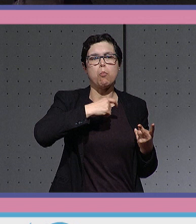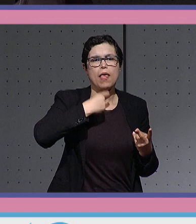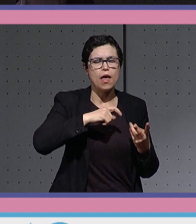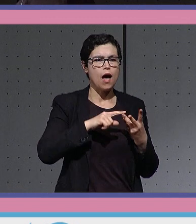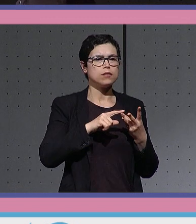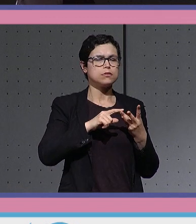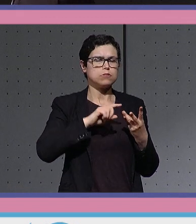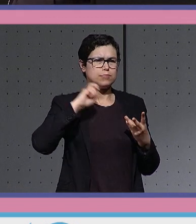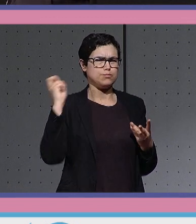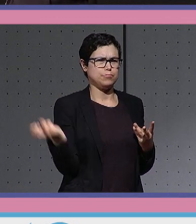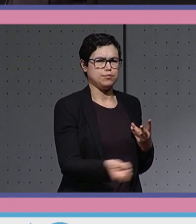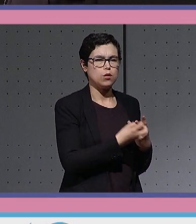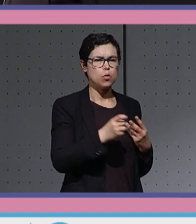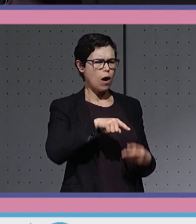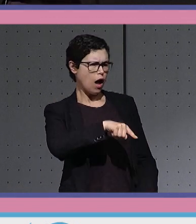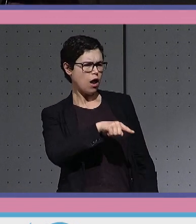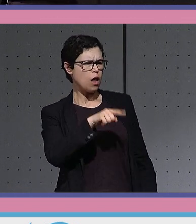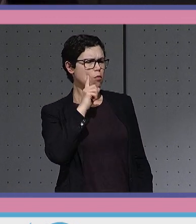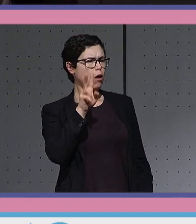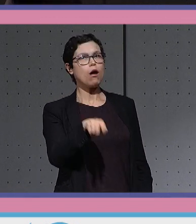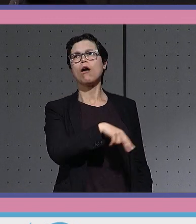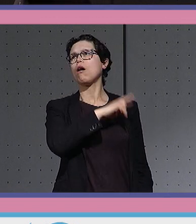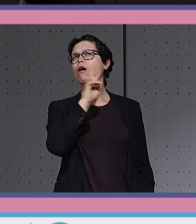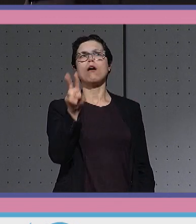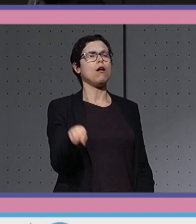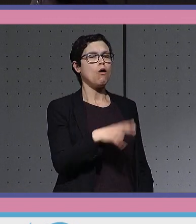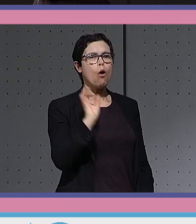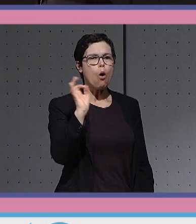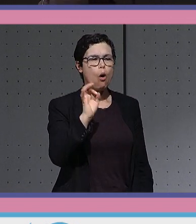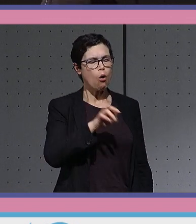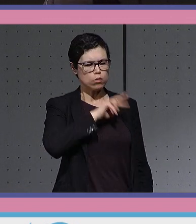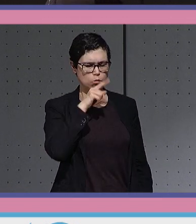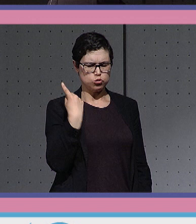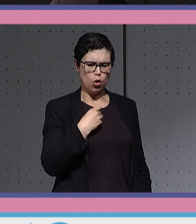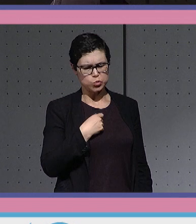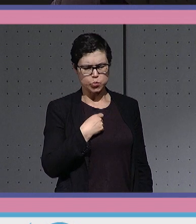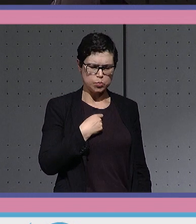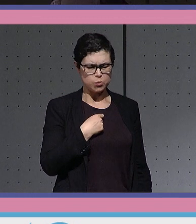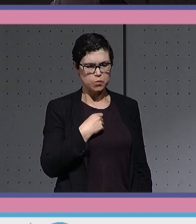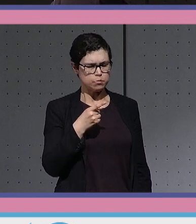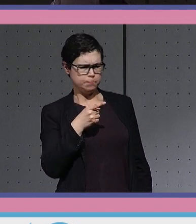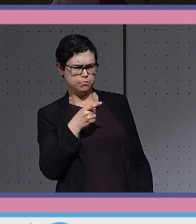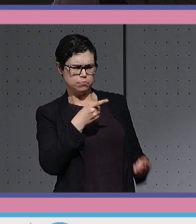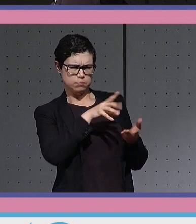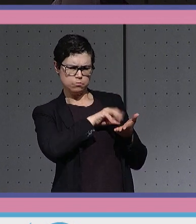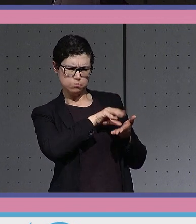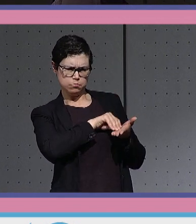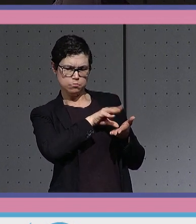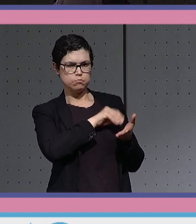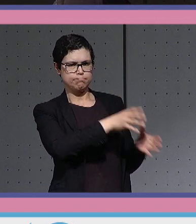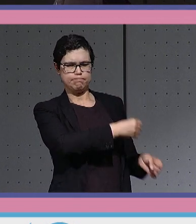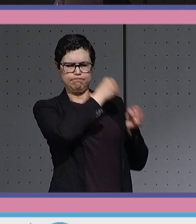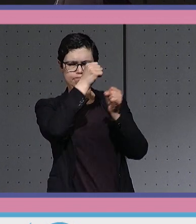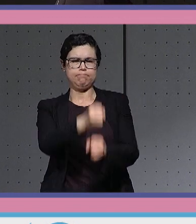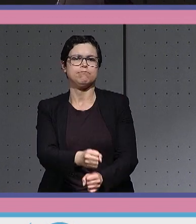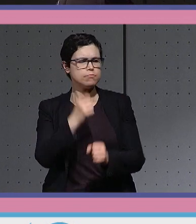Está mirando a no sé dónde, parece que habla solo, ¿no? Muchas veces todos estos síntomas nos asustan mucho y hay que hacer muy bien un diagnóstico diferencial entre lo que